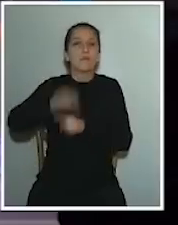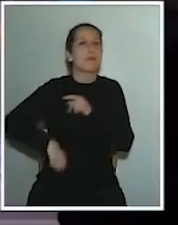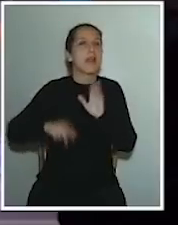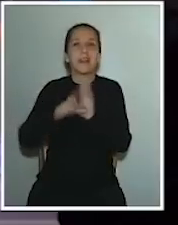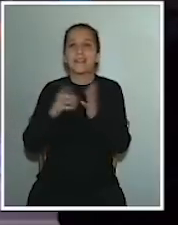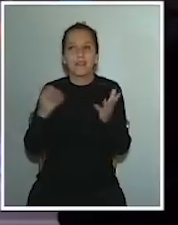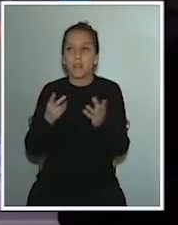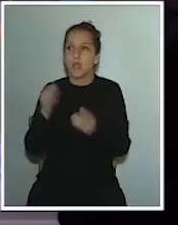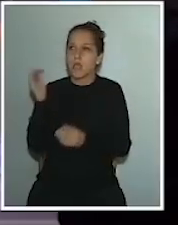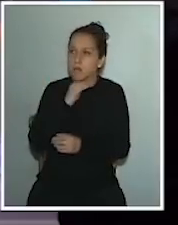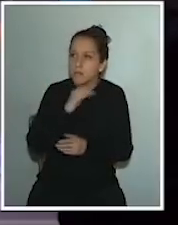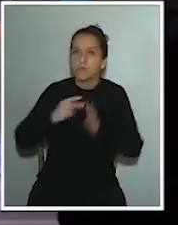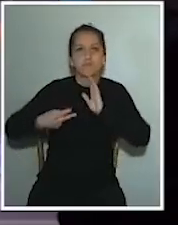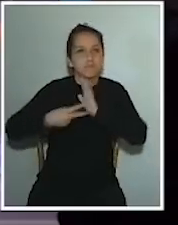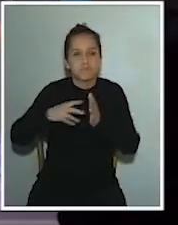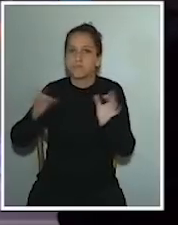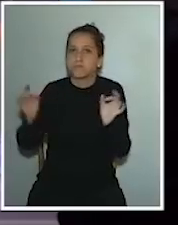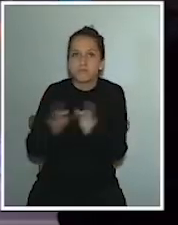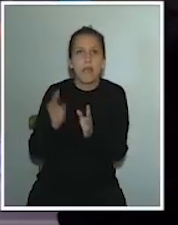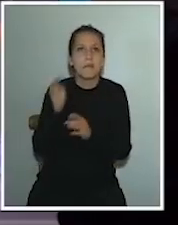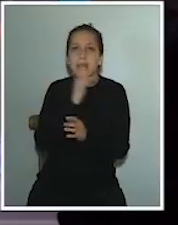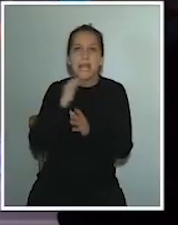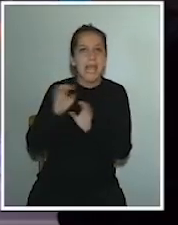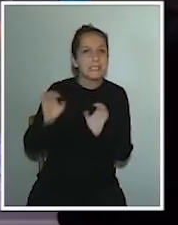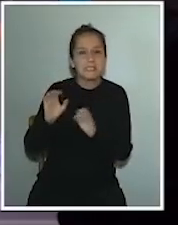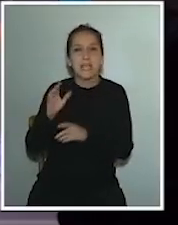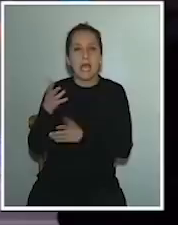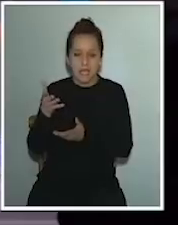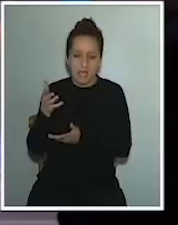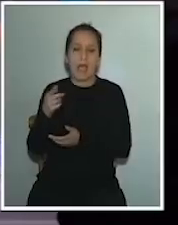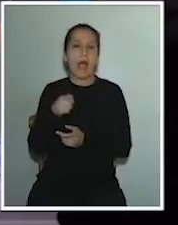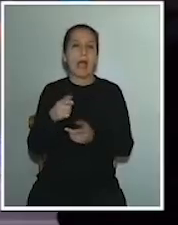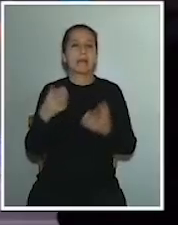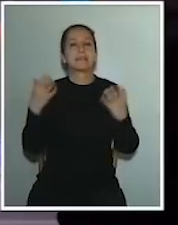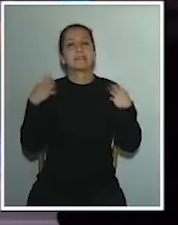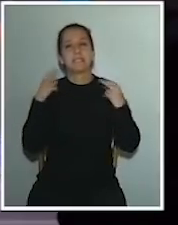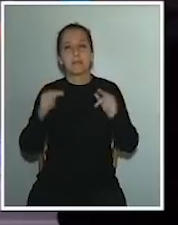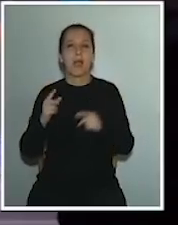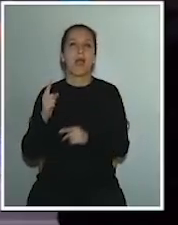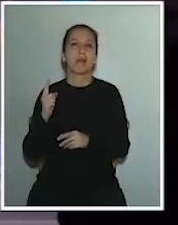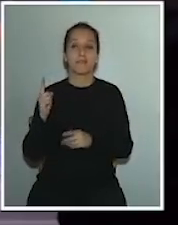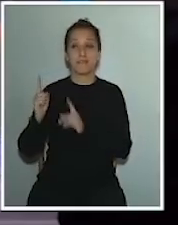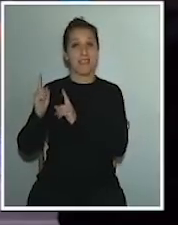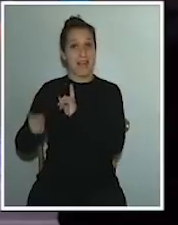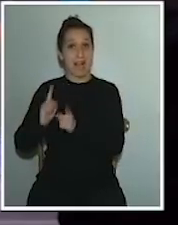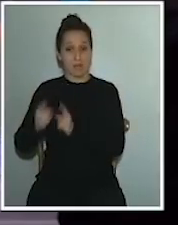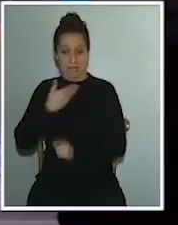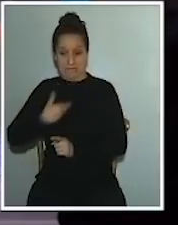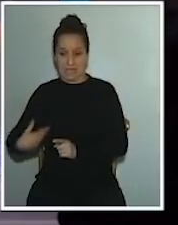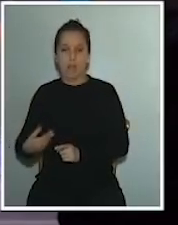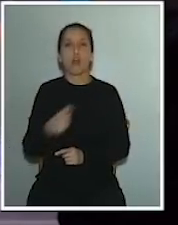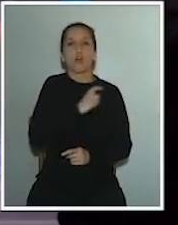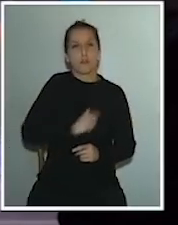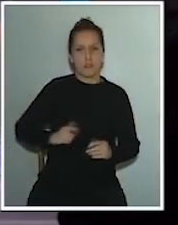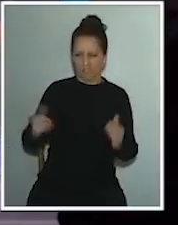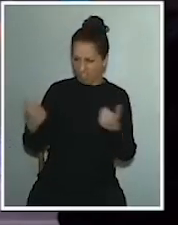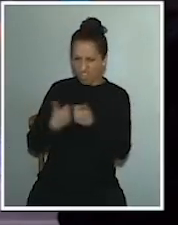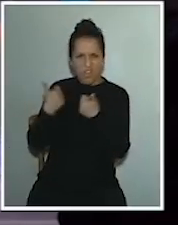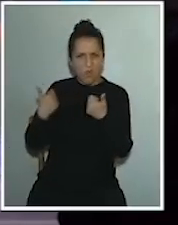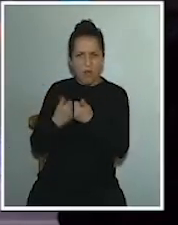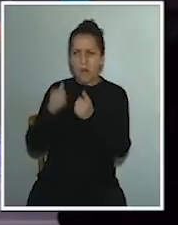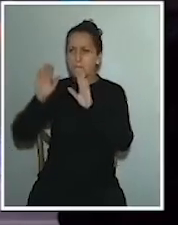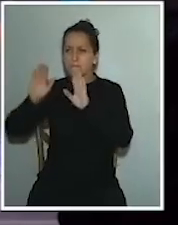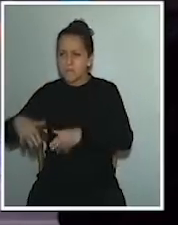las emergencias que está en el tema de los delegados presidenciales del tema de los gobernadores los dos tienen la misma atribuciones la misma responsabilidades